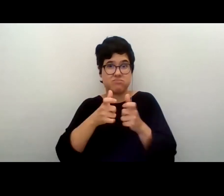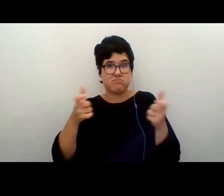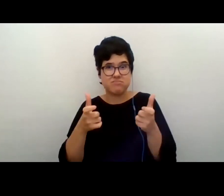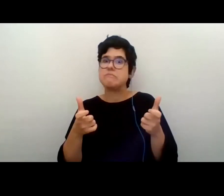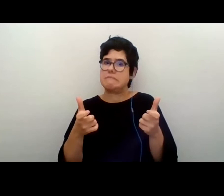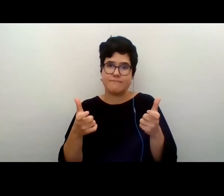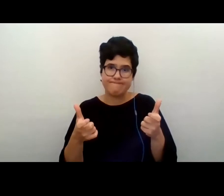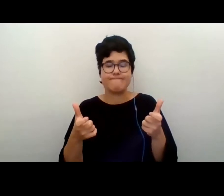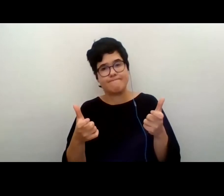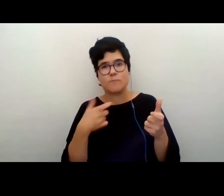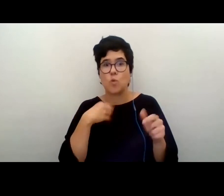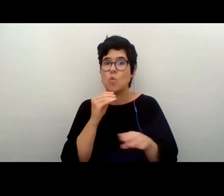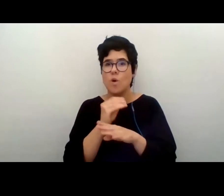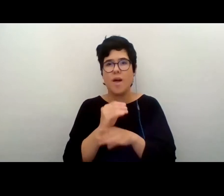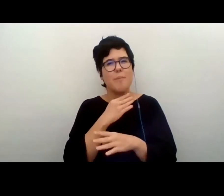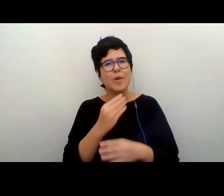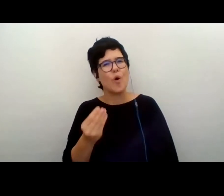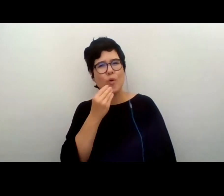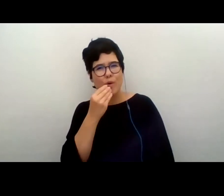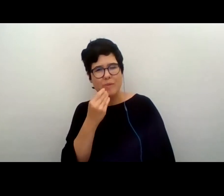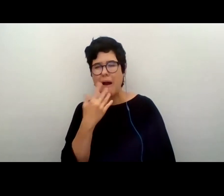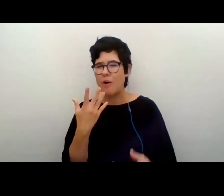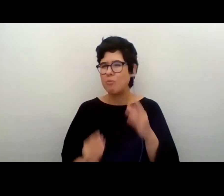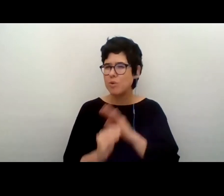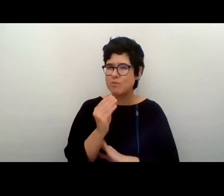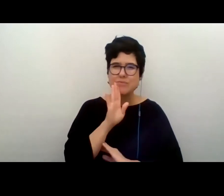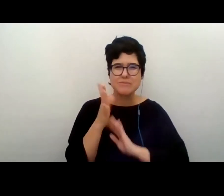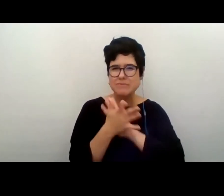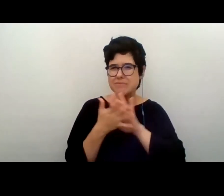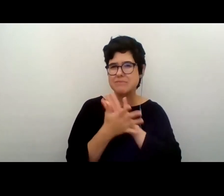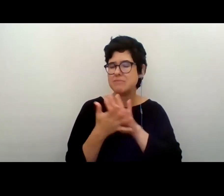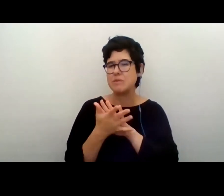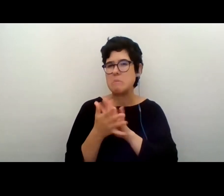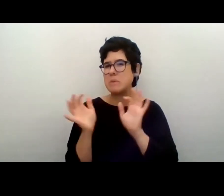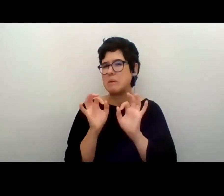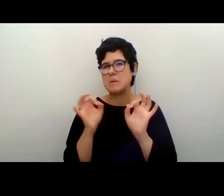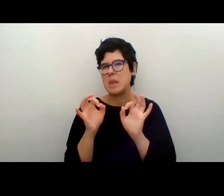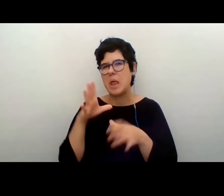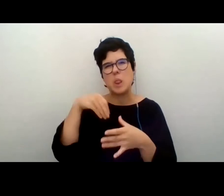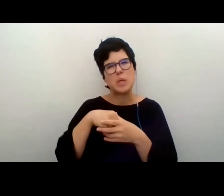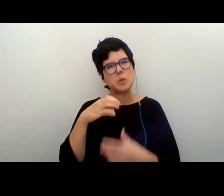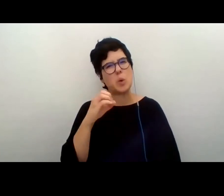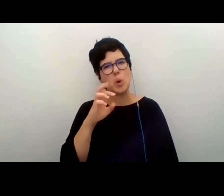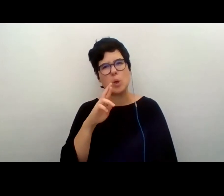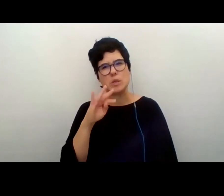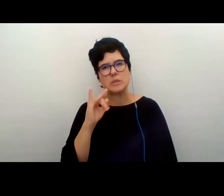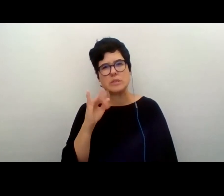manos no tocan este tipo de eje. O sea que no habría ninguna contraindicación, a mi modo de